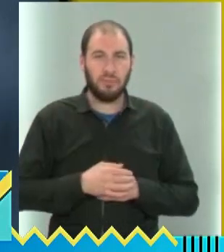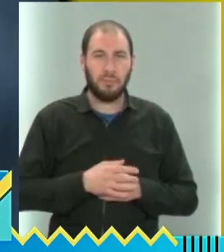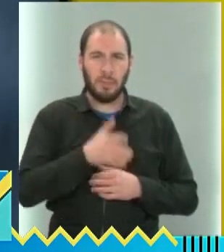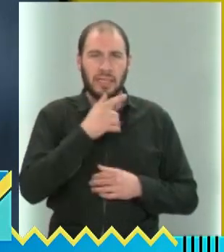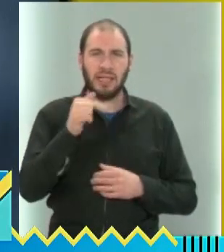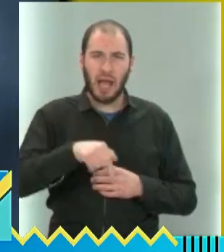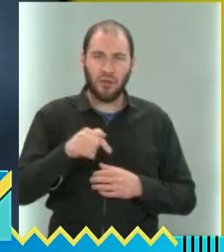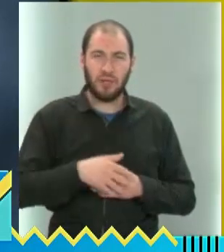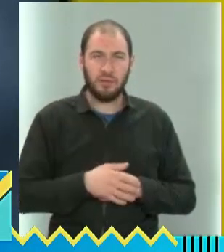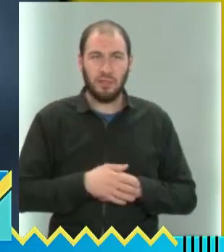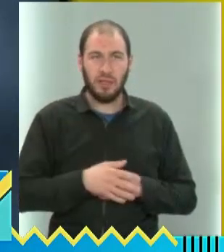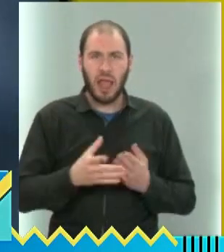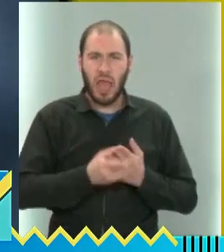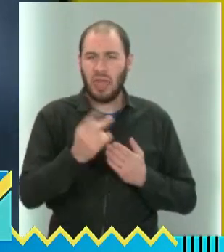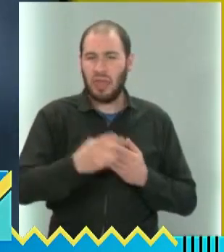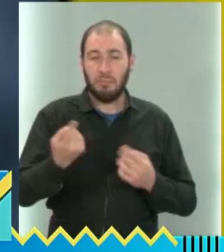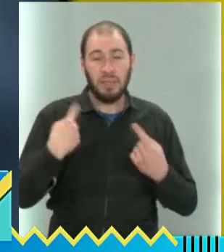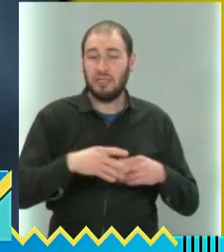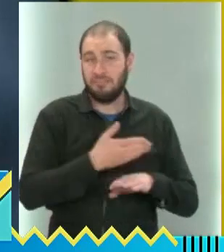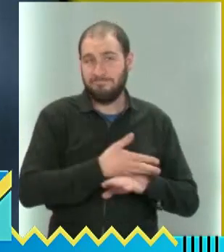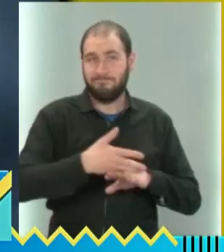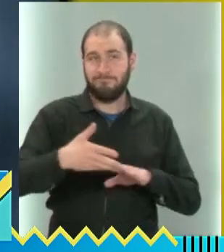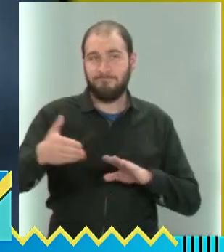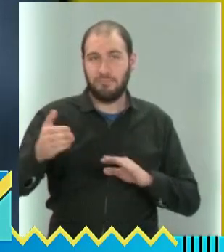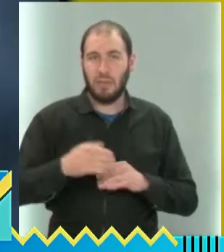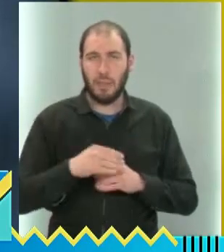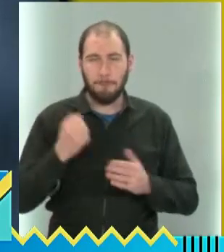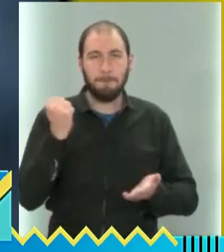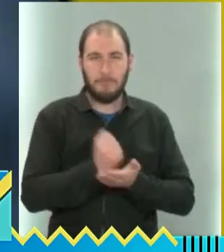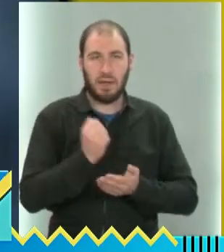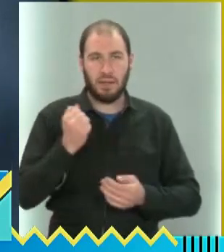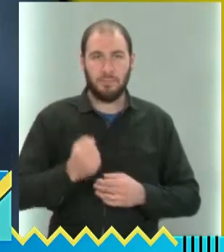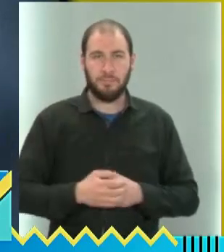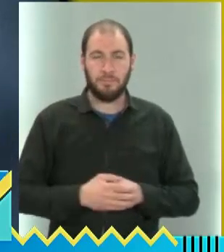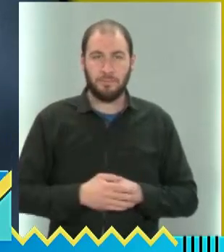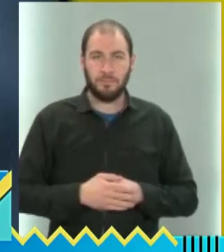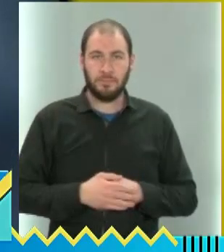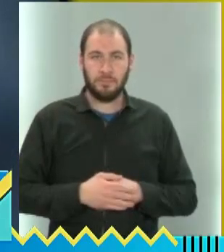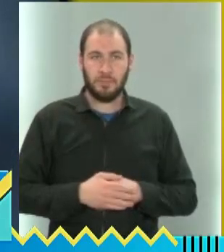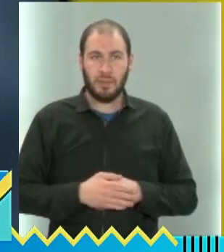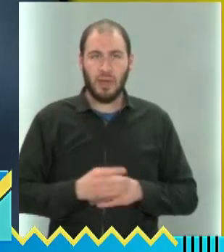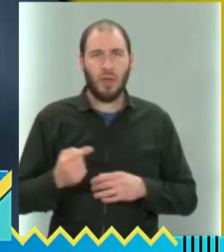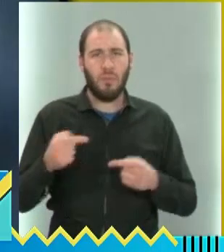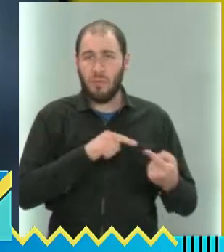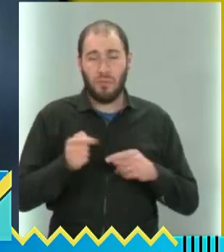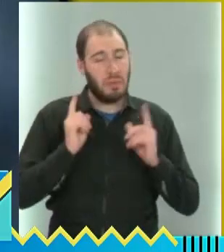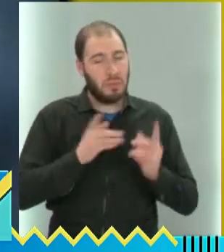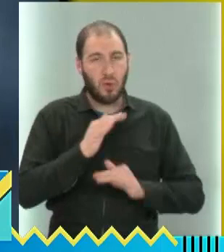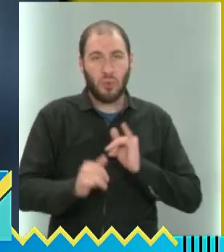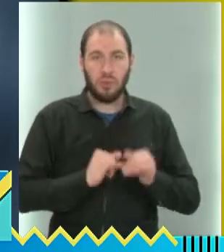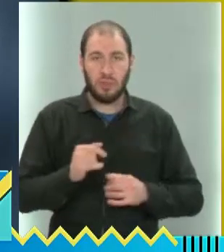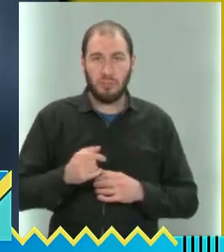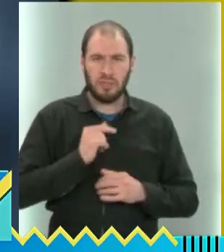un poquito más recortada, pero sigue teniendo esa impronta en los chicos. Y el conflicto, vuelvo a repetirte, les